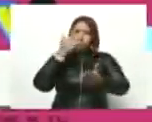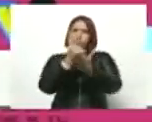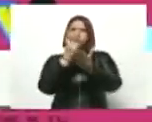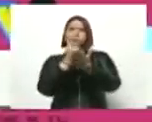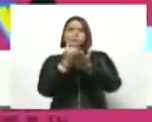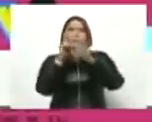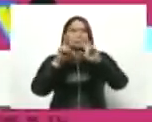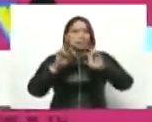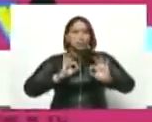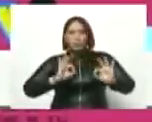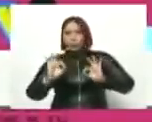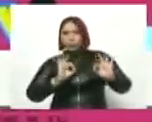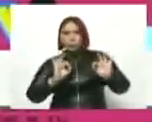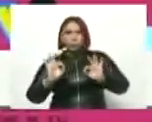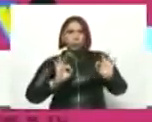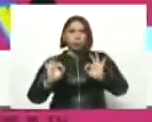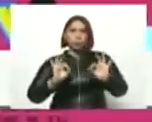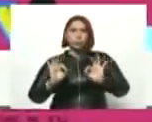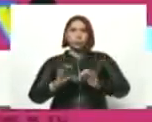estado